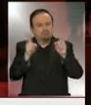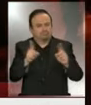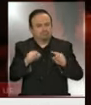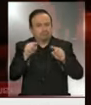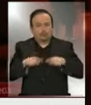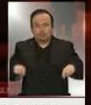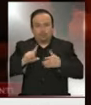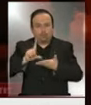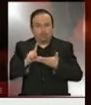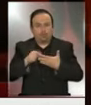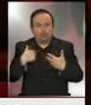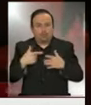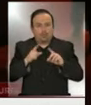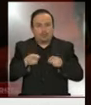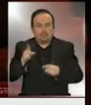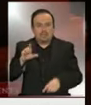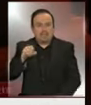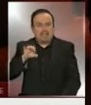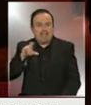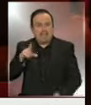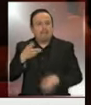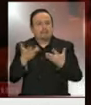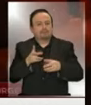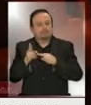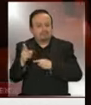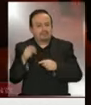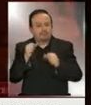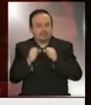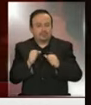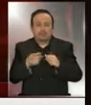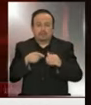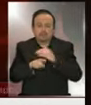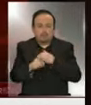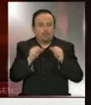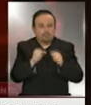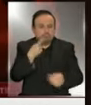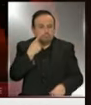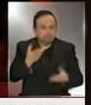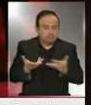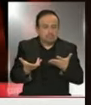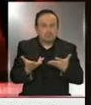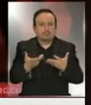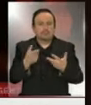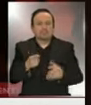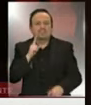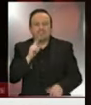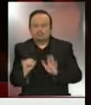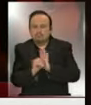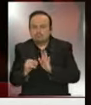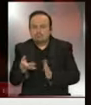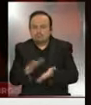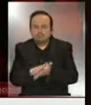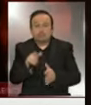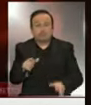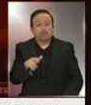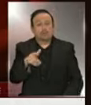que se encuentra en el lugar. De hecho, ustedes están esperando que Nel salga presente en el lugar para poder entrar y finalmente corroborar finalmente la identidad del muerto, etc.